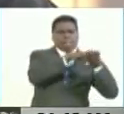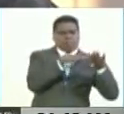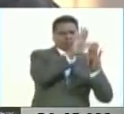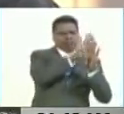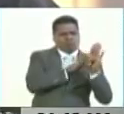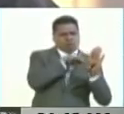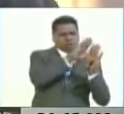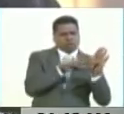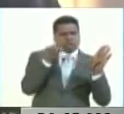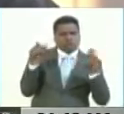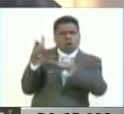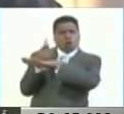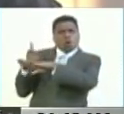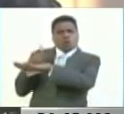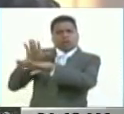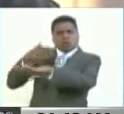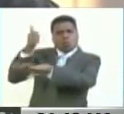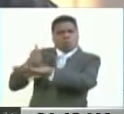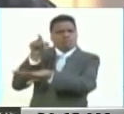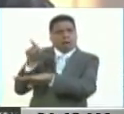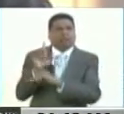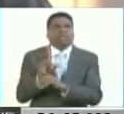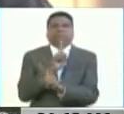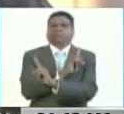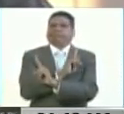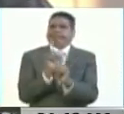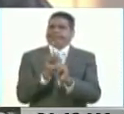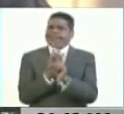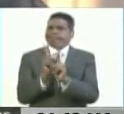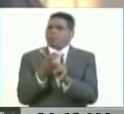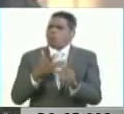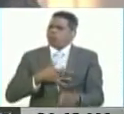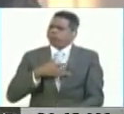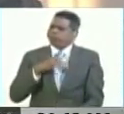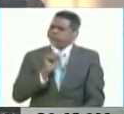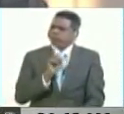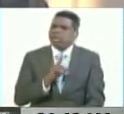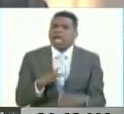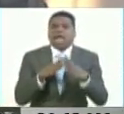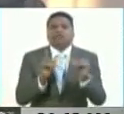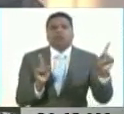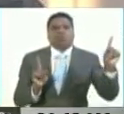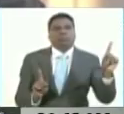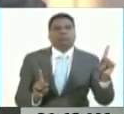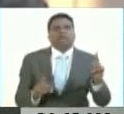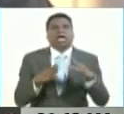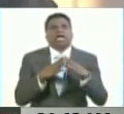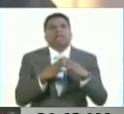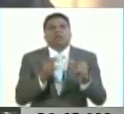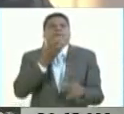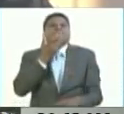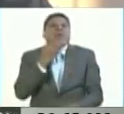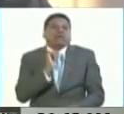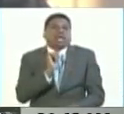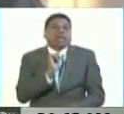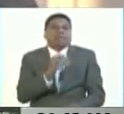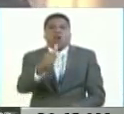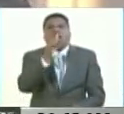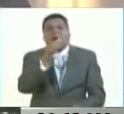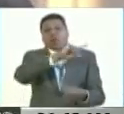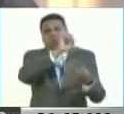tanta cantidad de agua en el Guri está full, ya están obstaculizando la llegada de agua a las viviendas. Inmediatamente, ¿qué